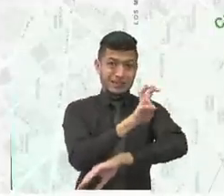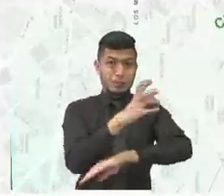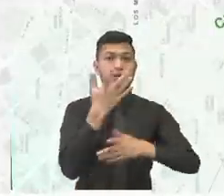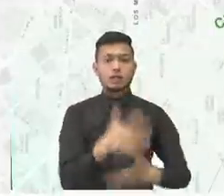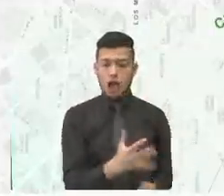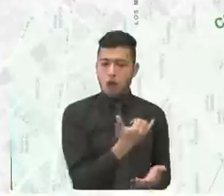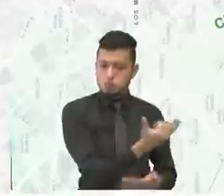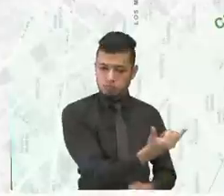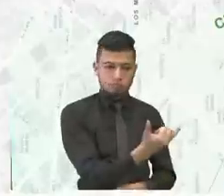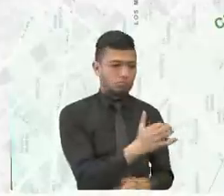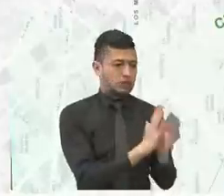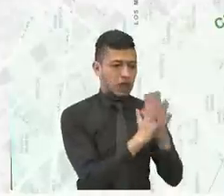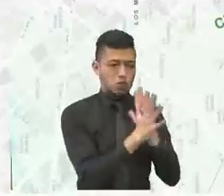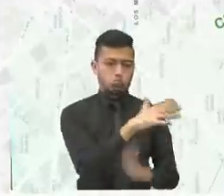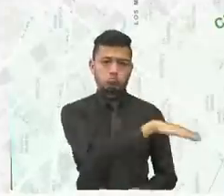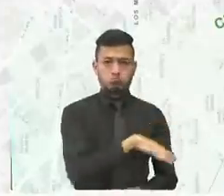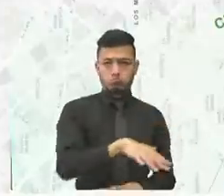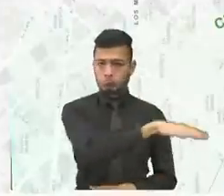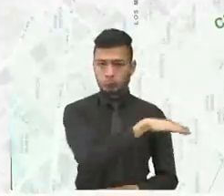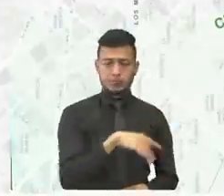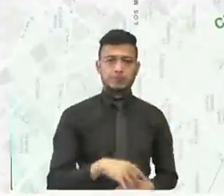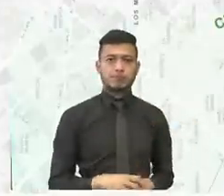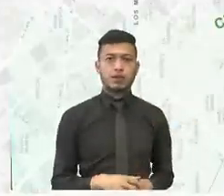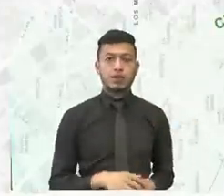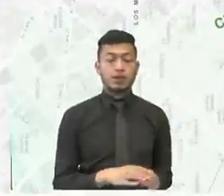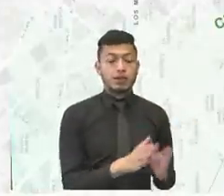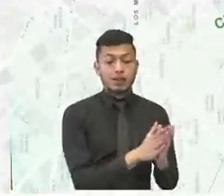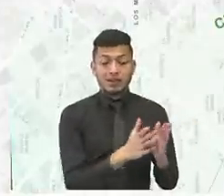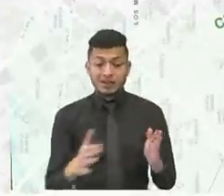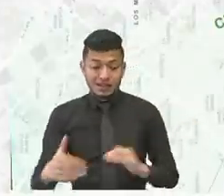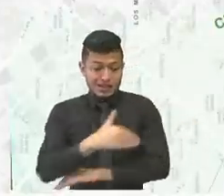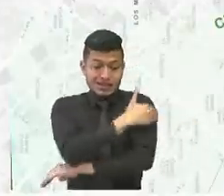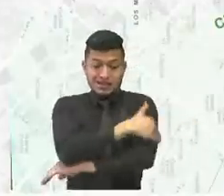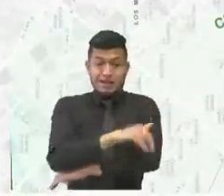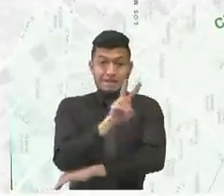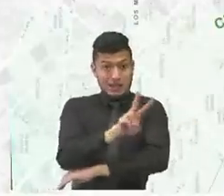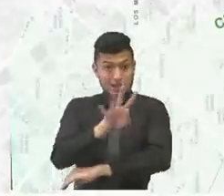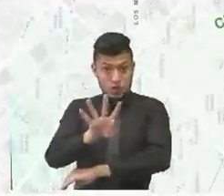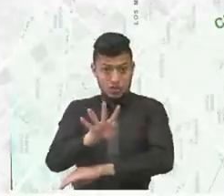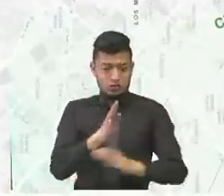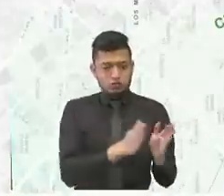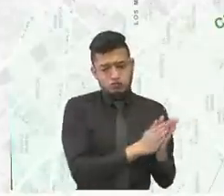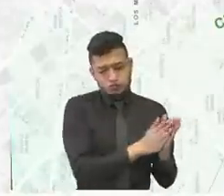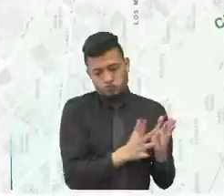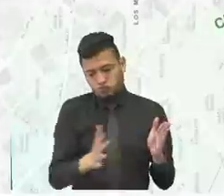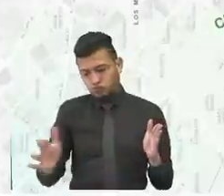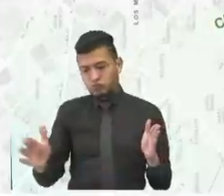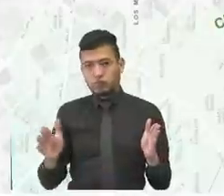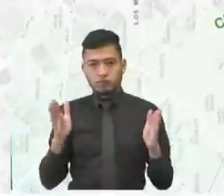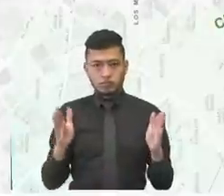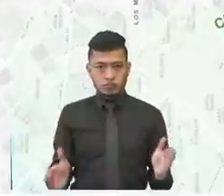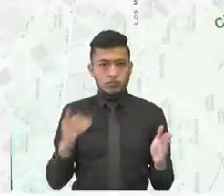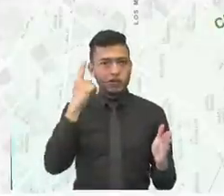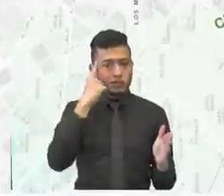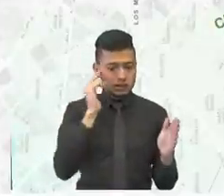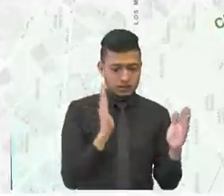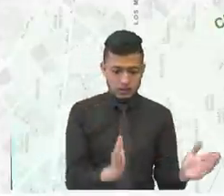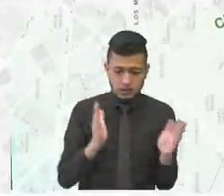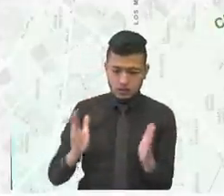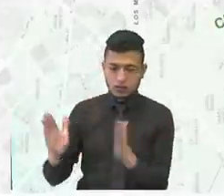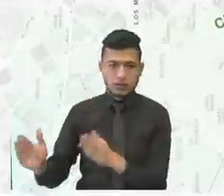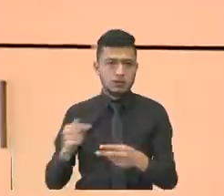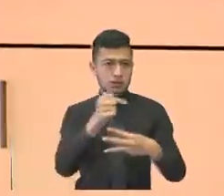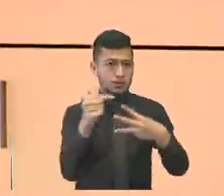Ya está. De ahí para adelante, de la 24 en realidad en adelante, nosotros creemos que hay tres séptimas.